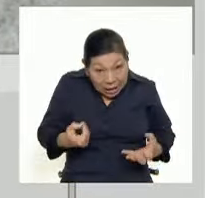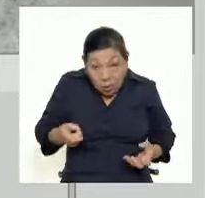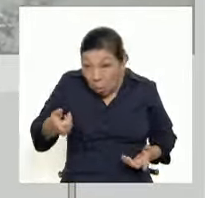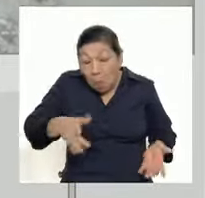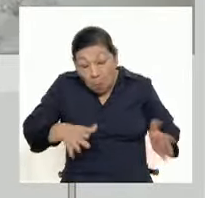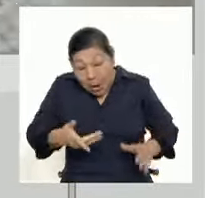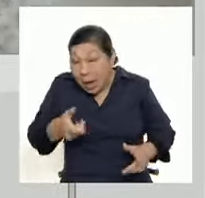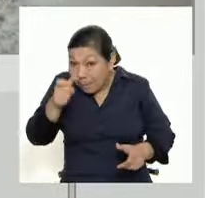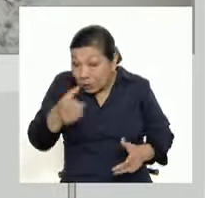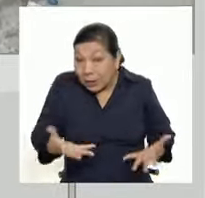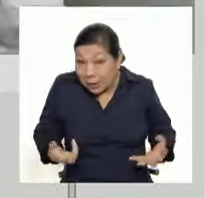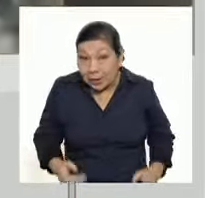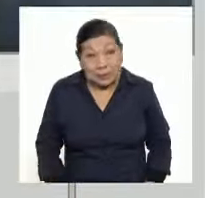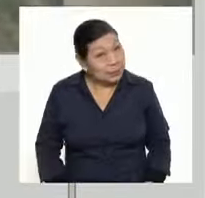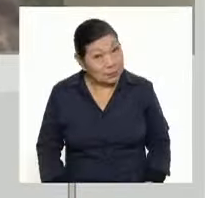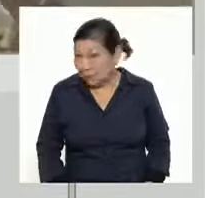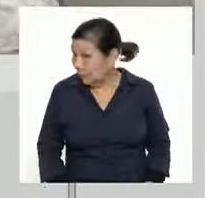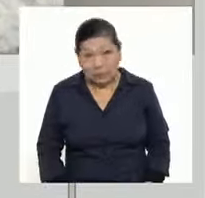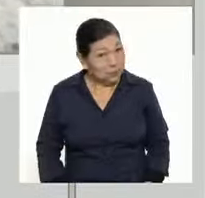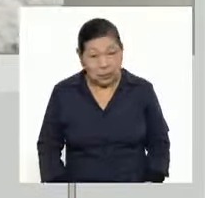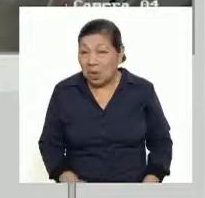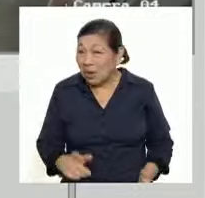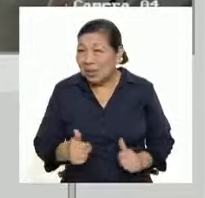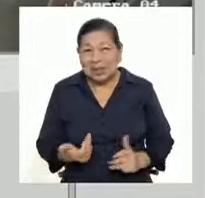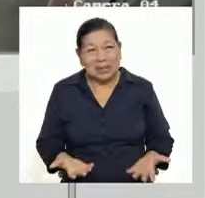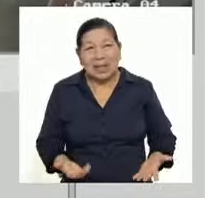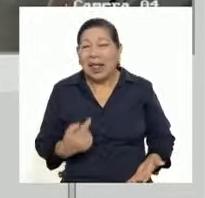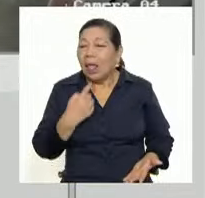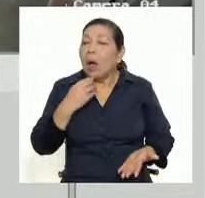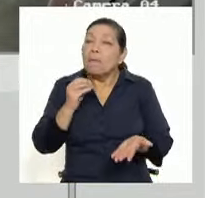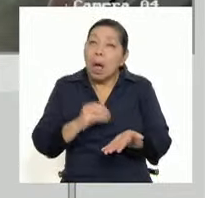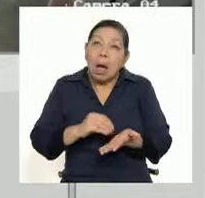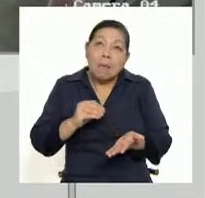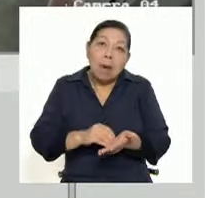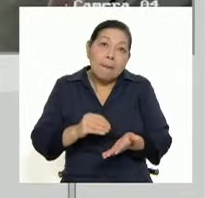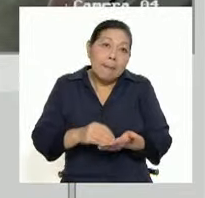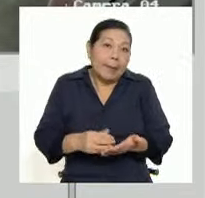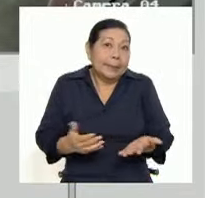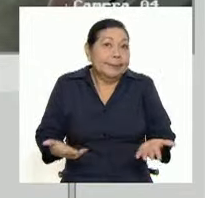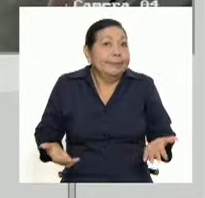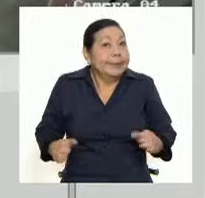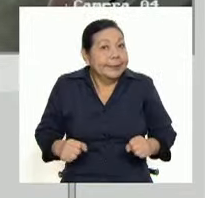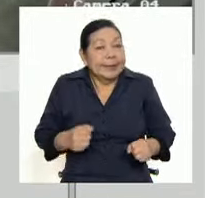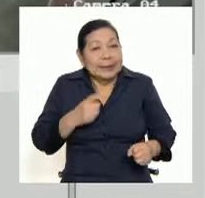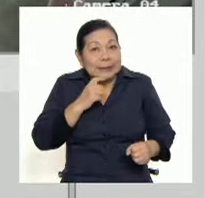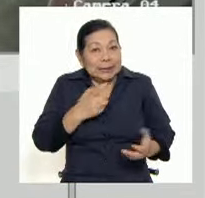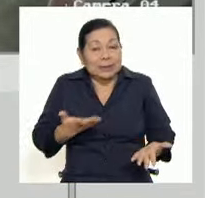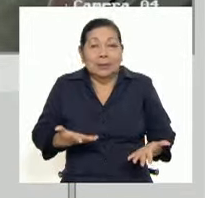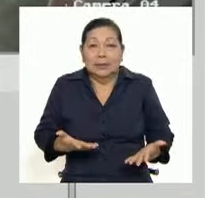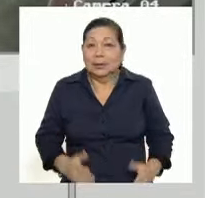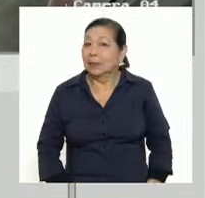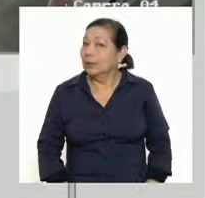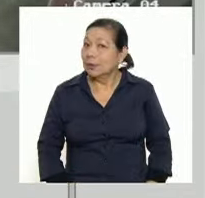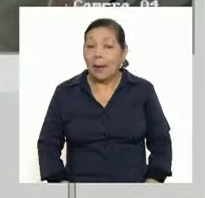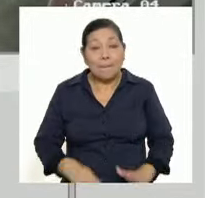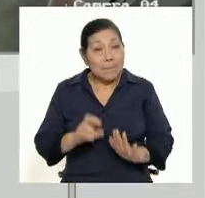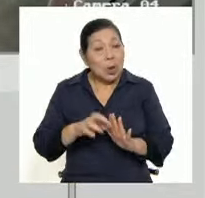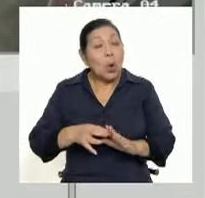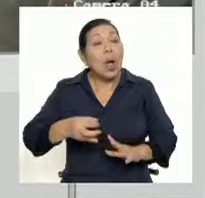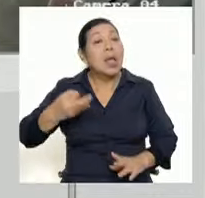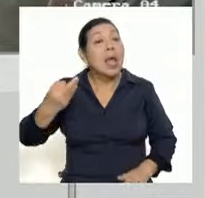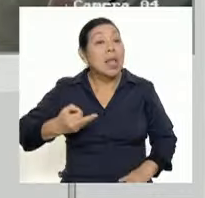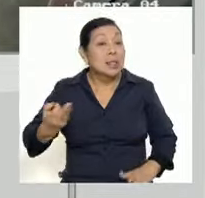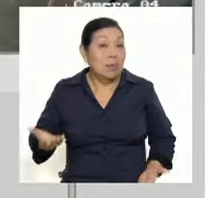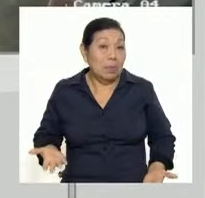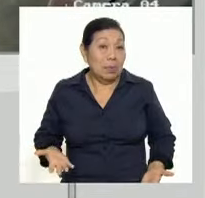recién tomar acción. Lo que da cuenta es que el sujeto no quiere cambiar, no hay una reincidencia total, entonces ahora sí se requiere la intervención de un programa